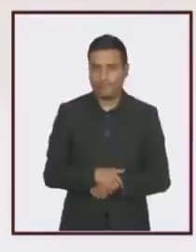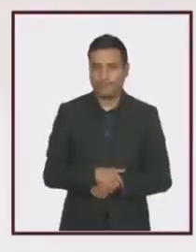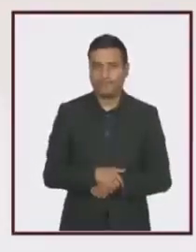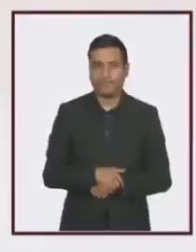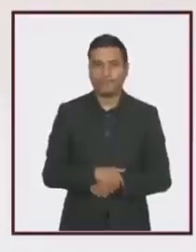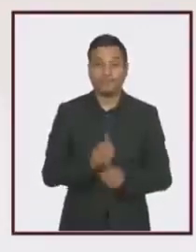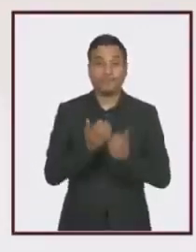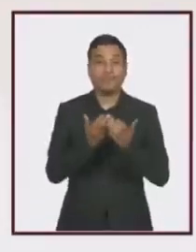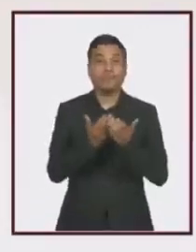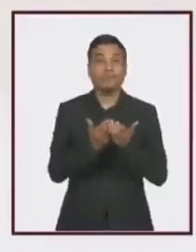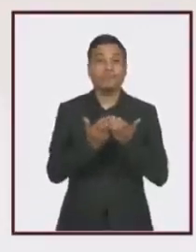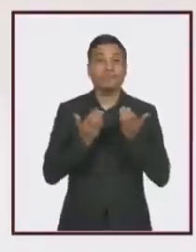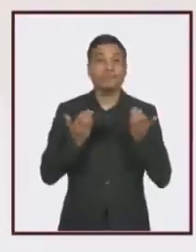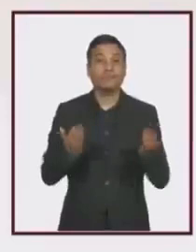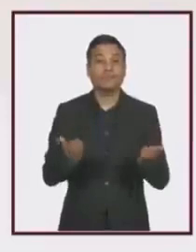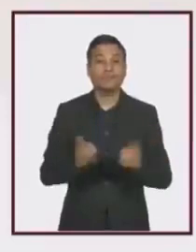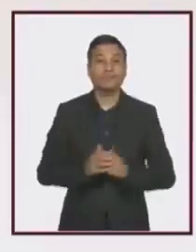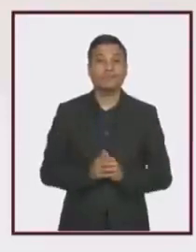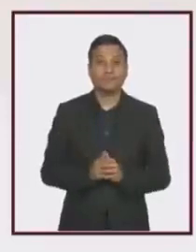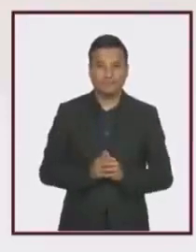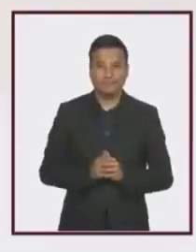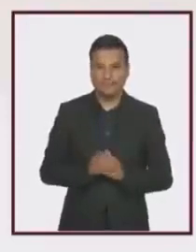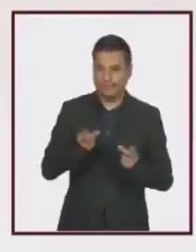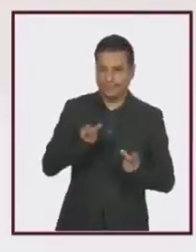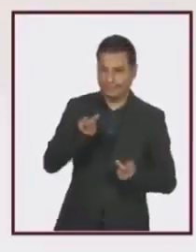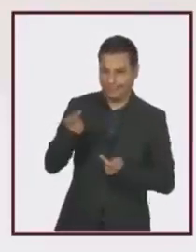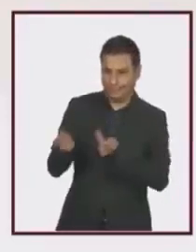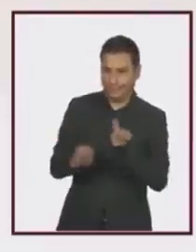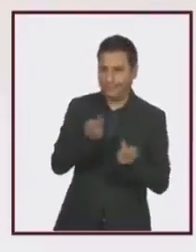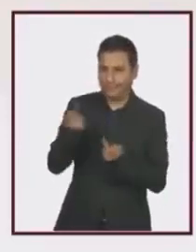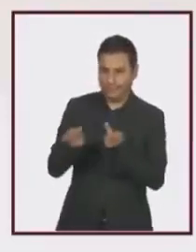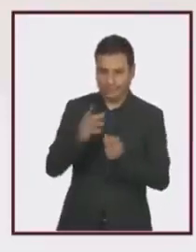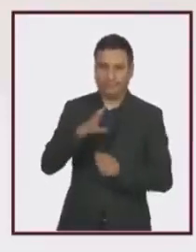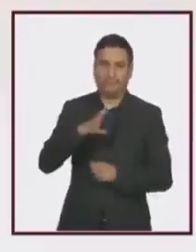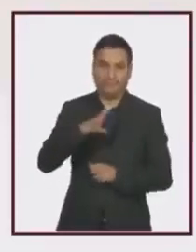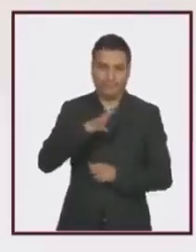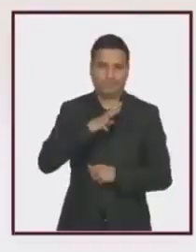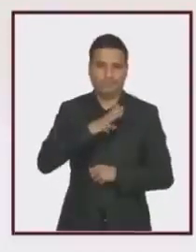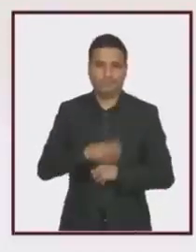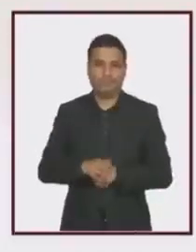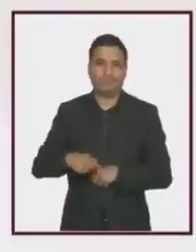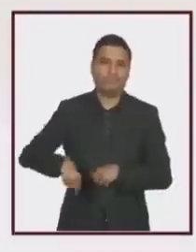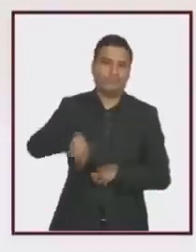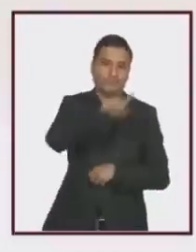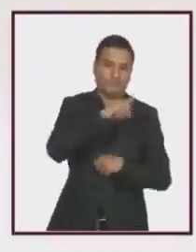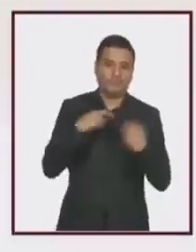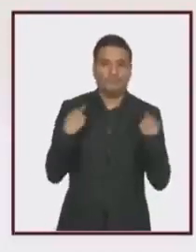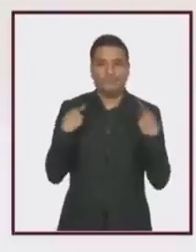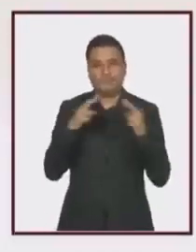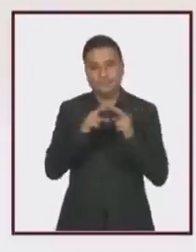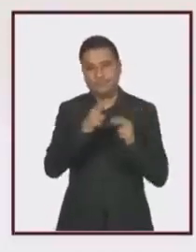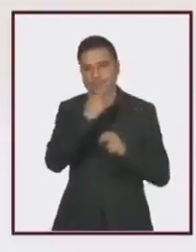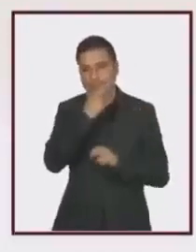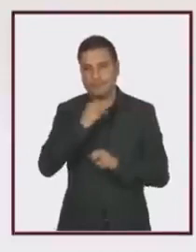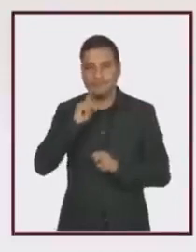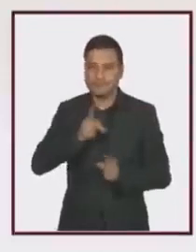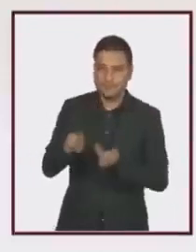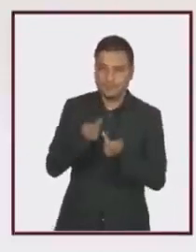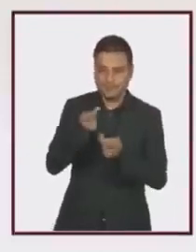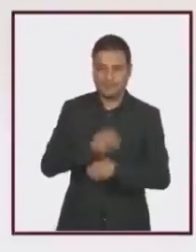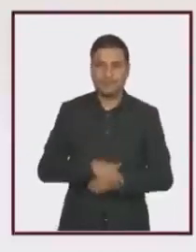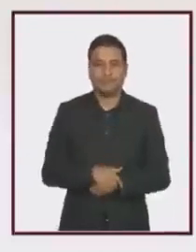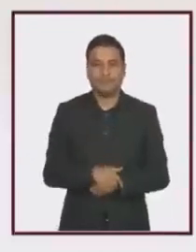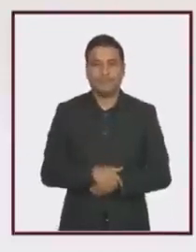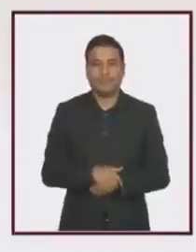Ahora le pedimos que responda a las preguntas que nuestros docentes nos están compartiendo. Comencemos.